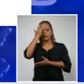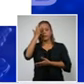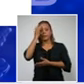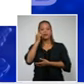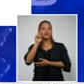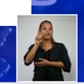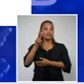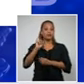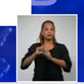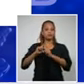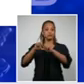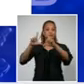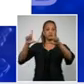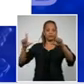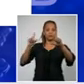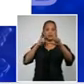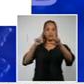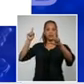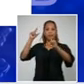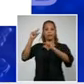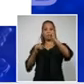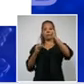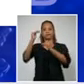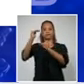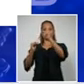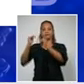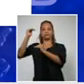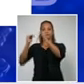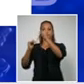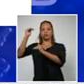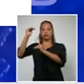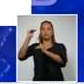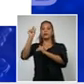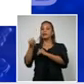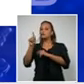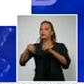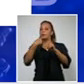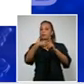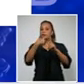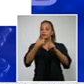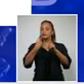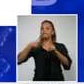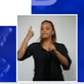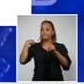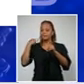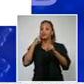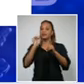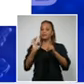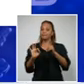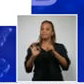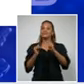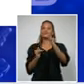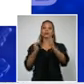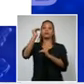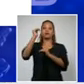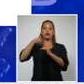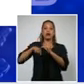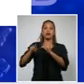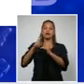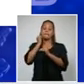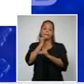gráfico el elevado número de casos confirmados ayer, que es el superior que hemos tenido, no